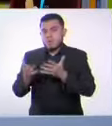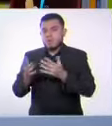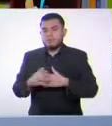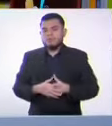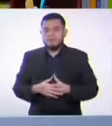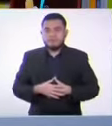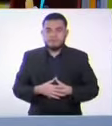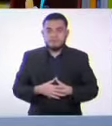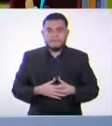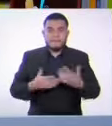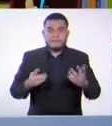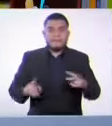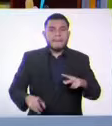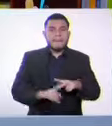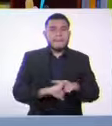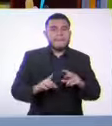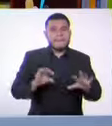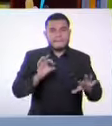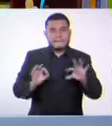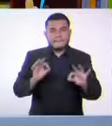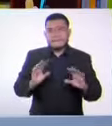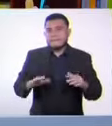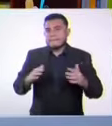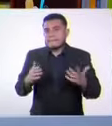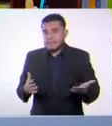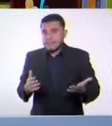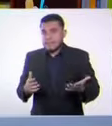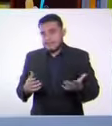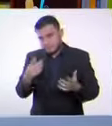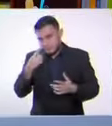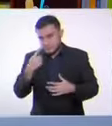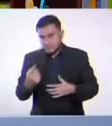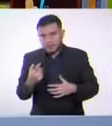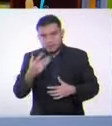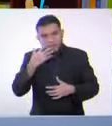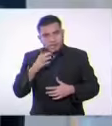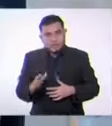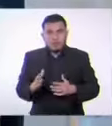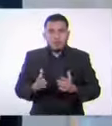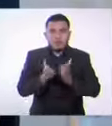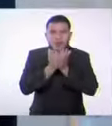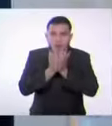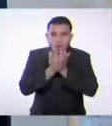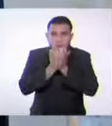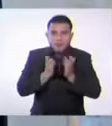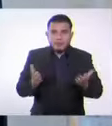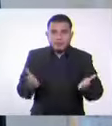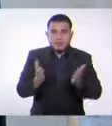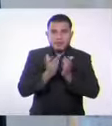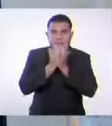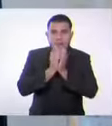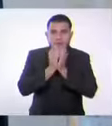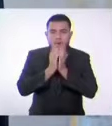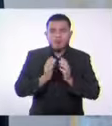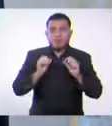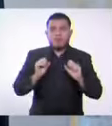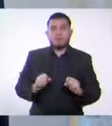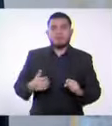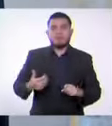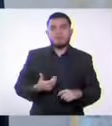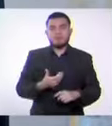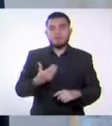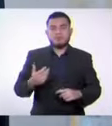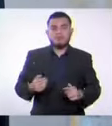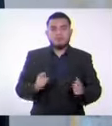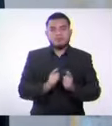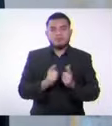Pero hay algunas que son casos especiales, como el agua. El agua la podemos encontrar